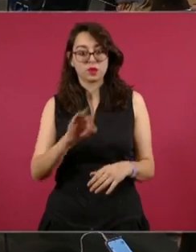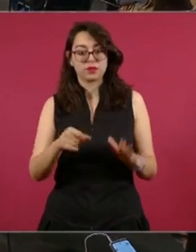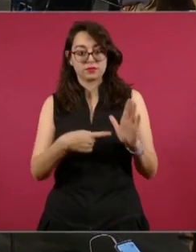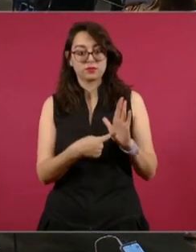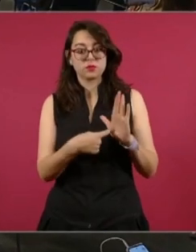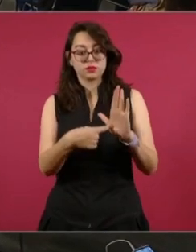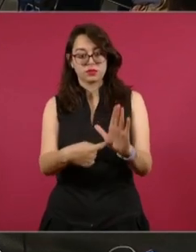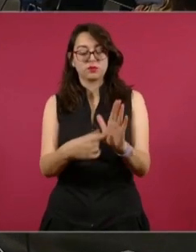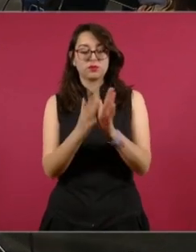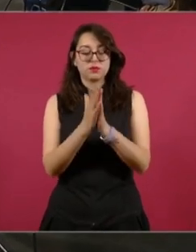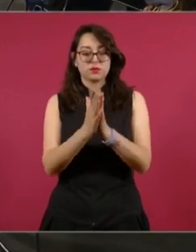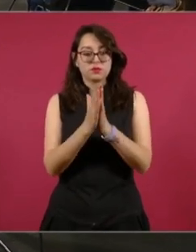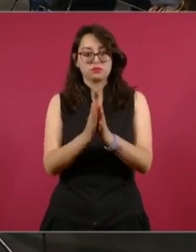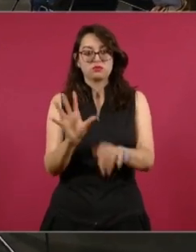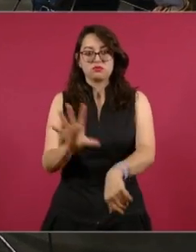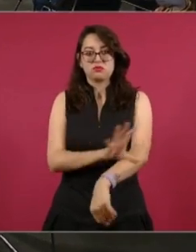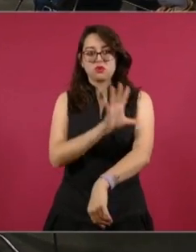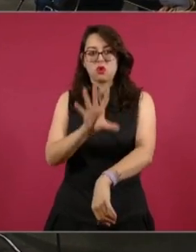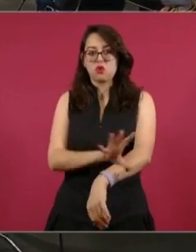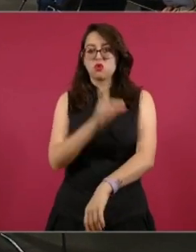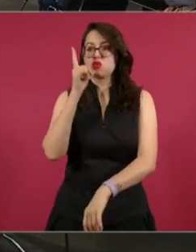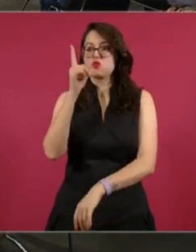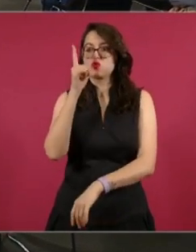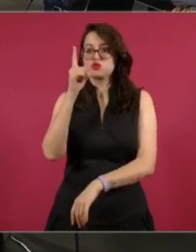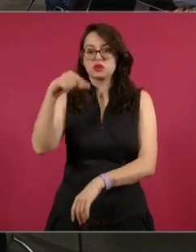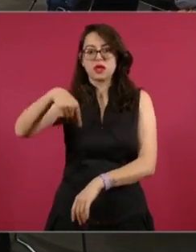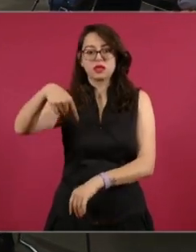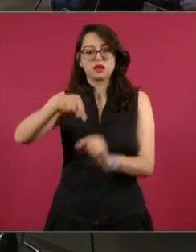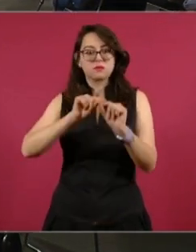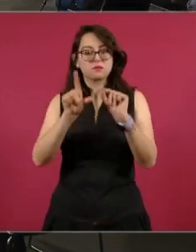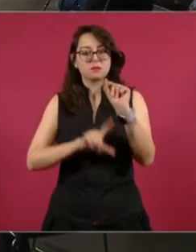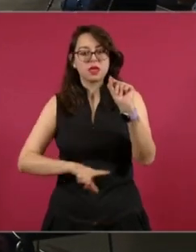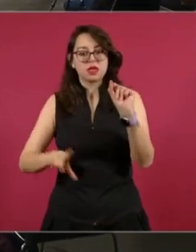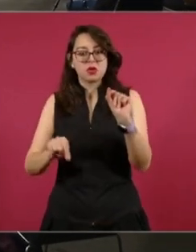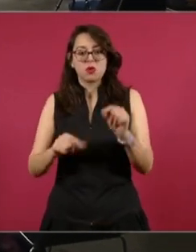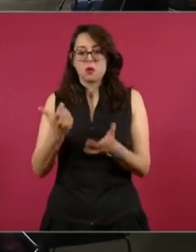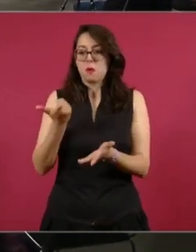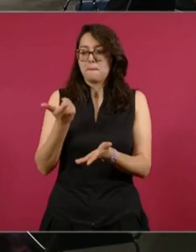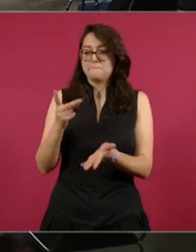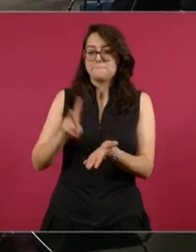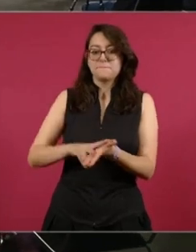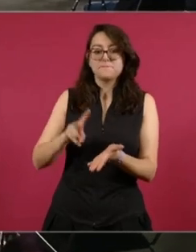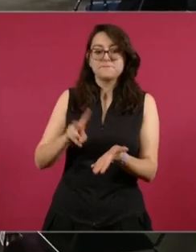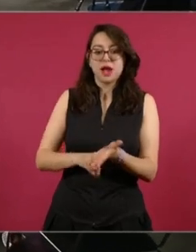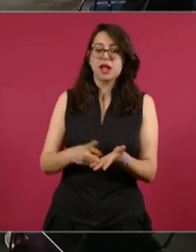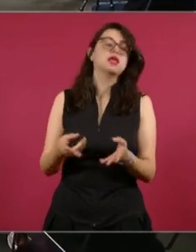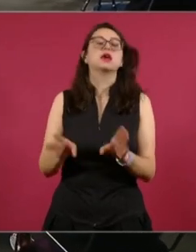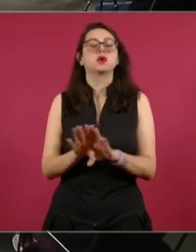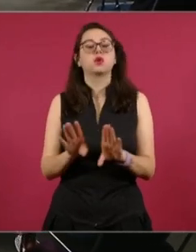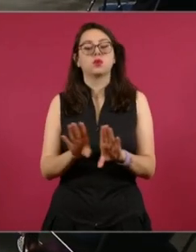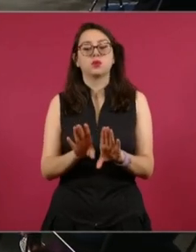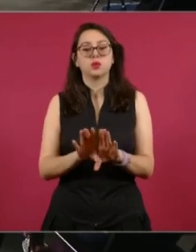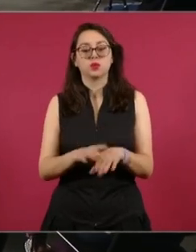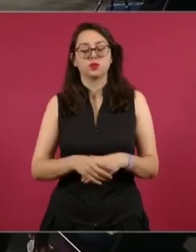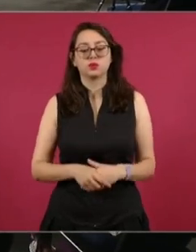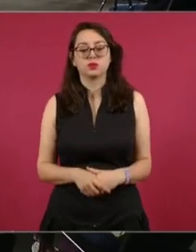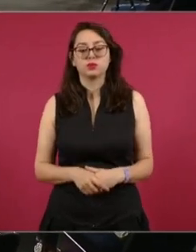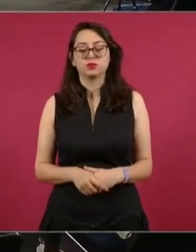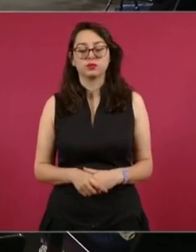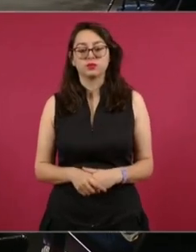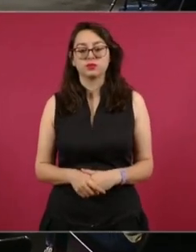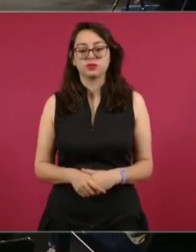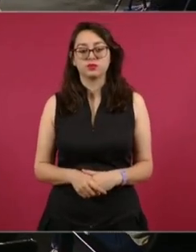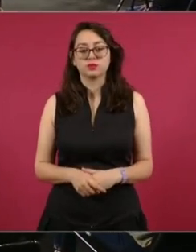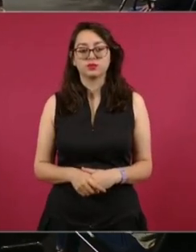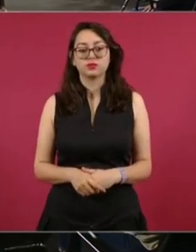Si lo tienen. El costo de energía eléctrica.